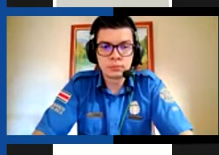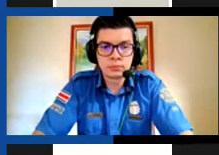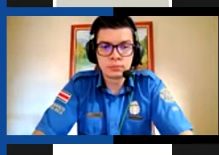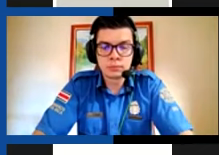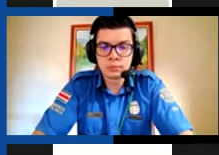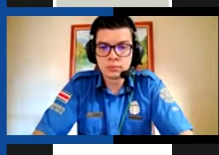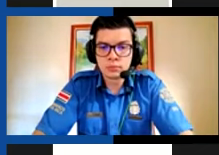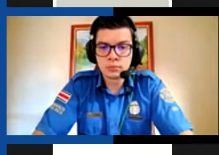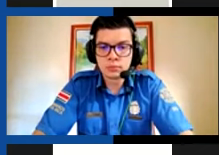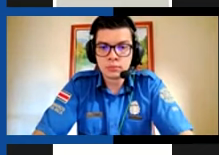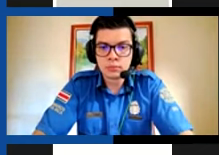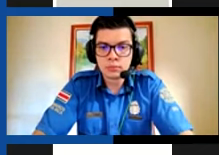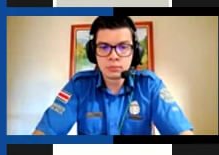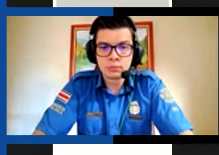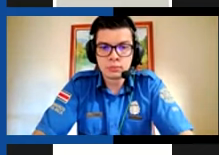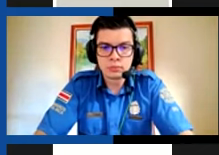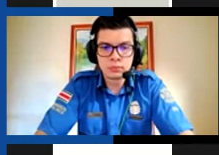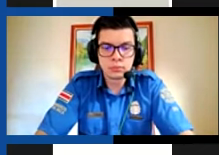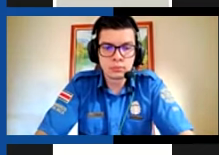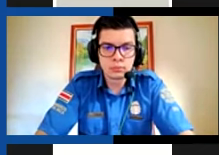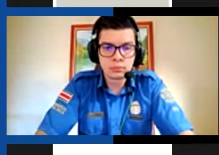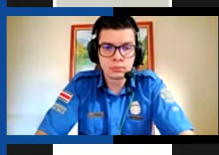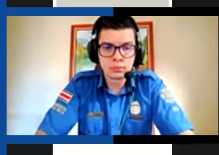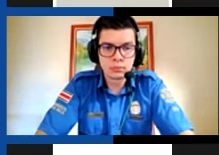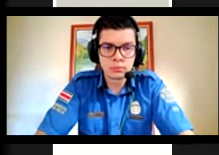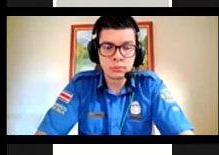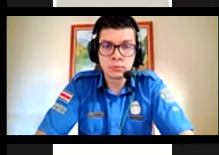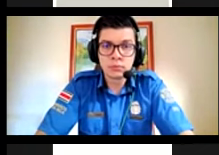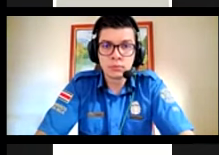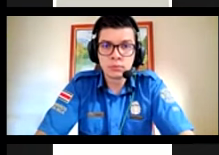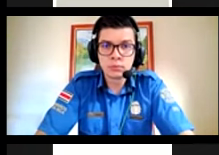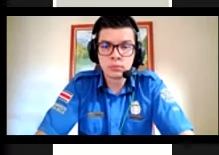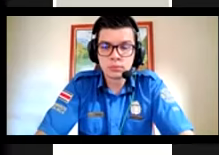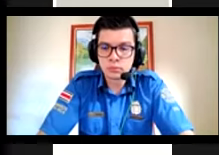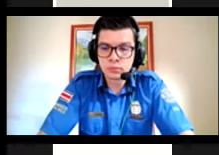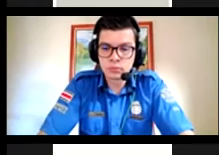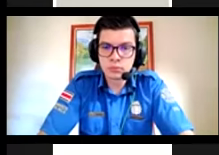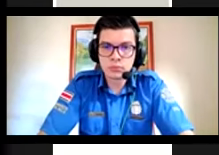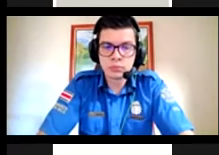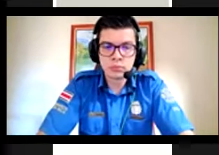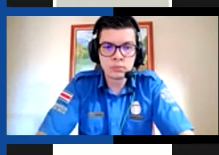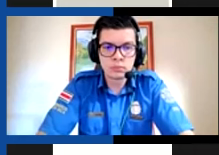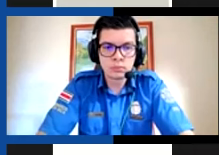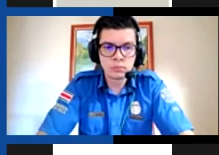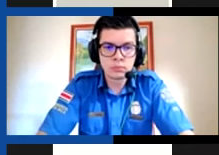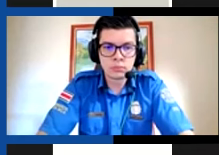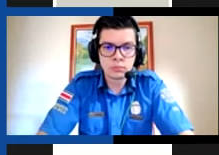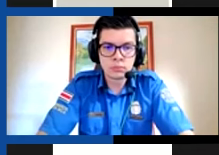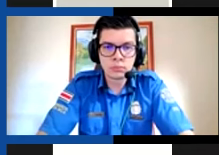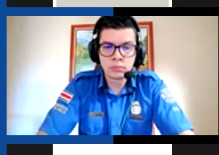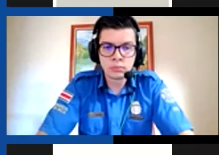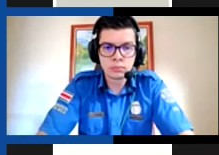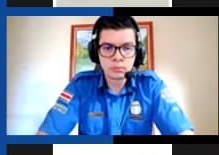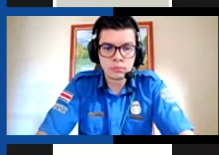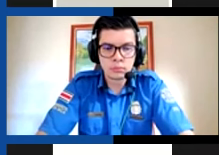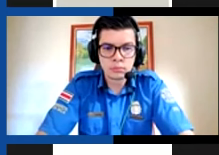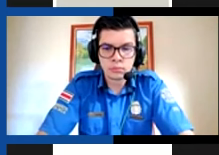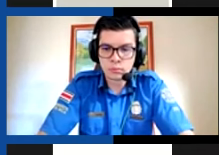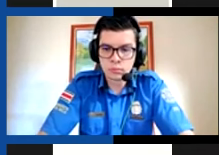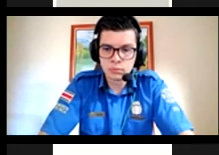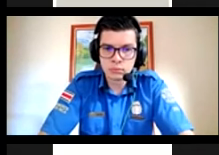el espacio para consultas. Pueden anotarlas en la pestaña de preguntas y respuestas o bien levantar la mano y yo con todo gusto